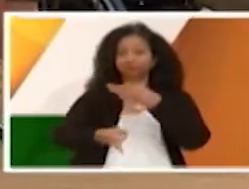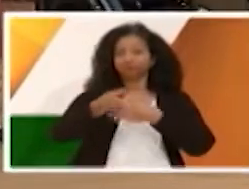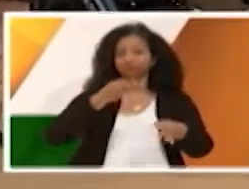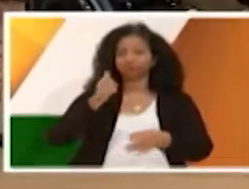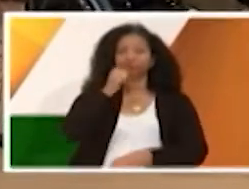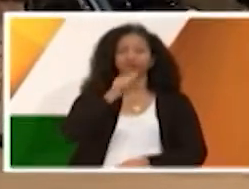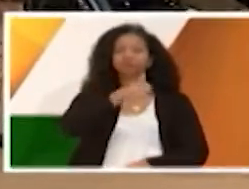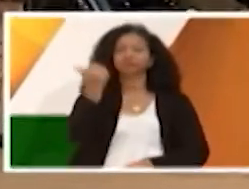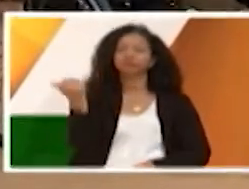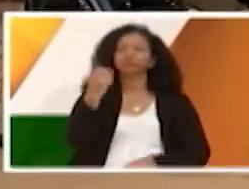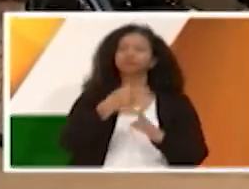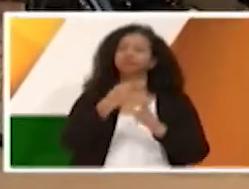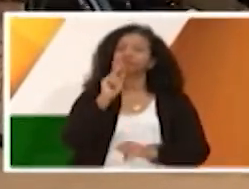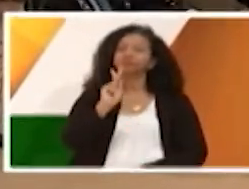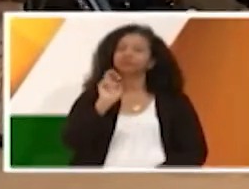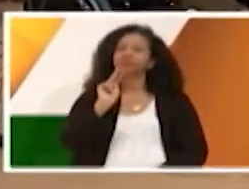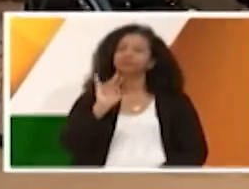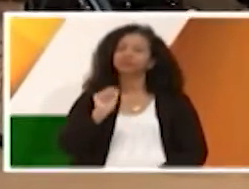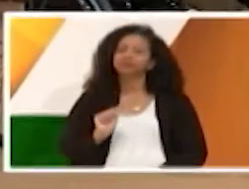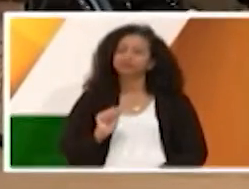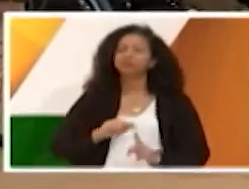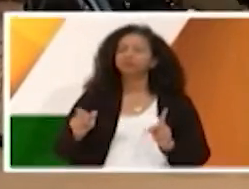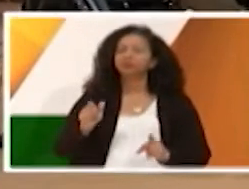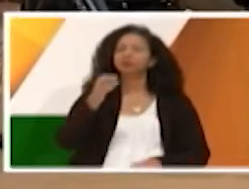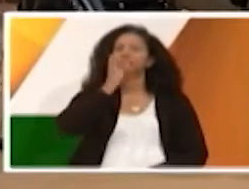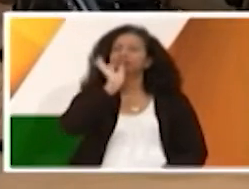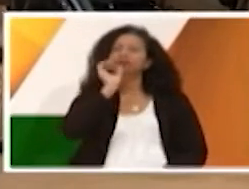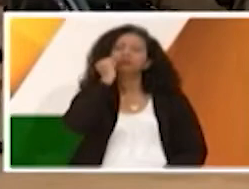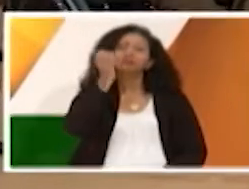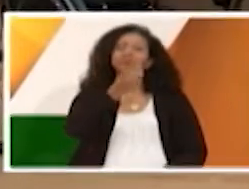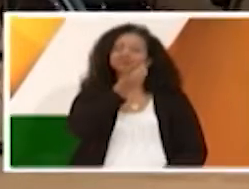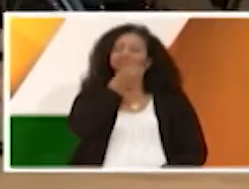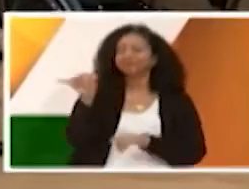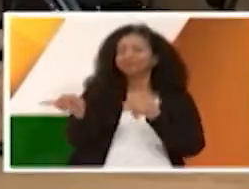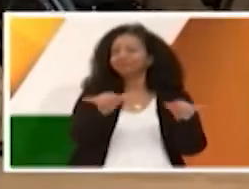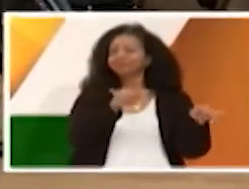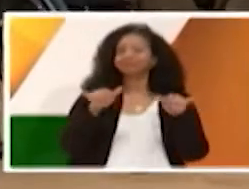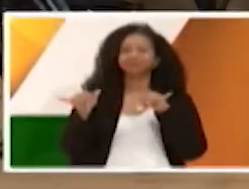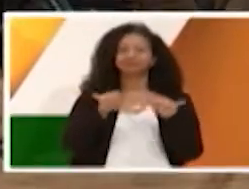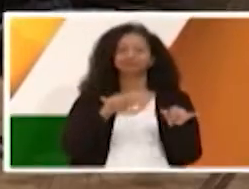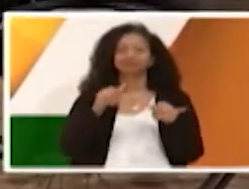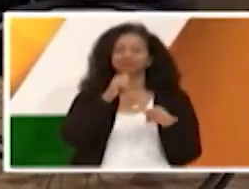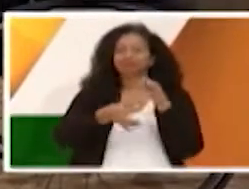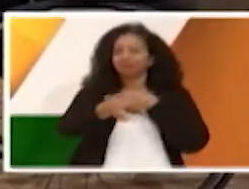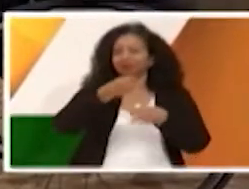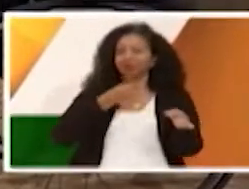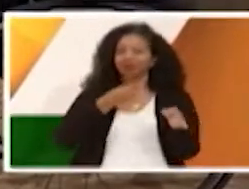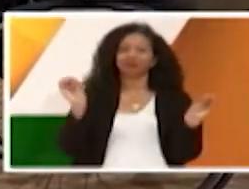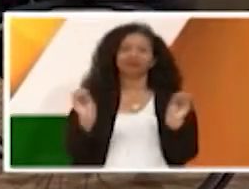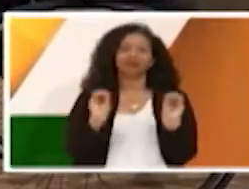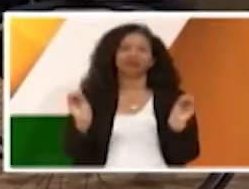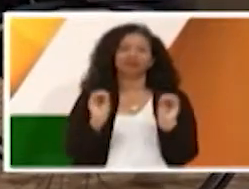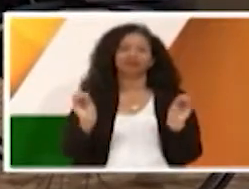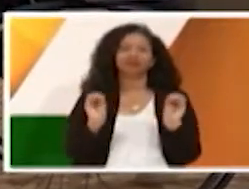a Kenia, pero el Muchas café Santo gracias. Domingo es el mismo. No nos lo sustituyen. A quien nos sustituyeron fue a